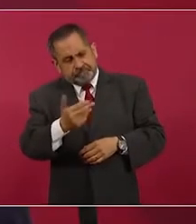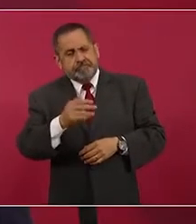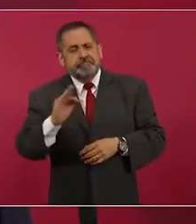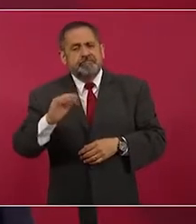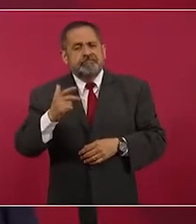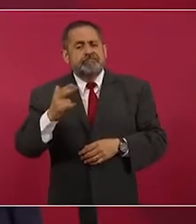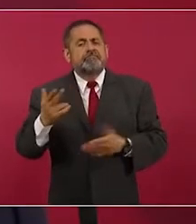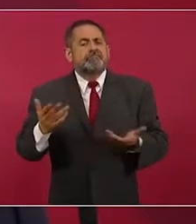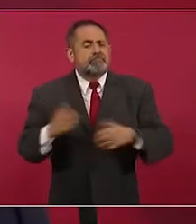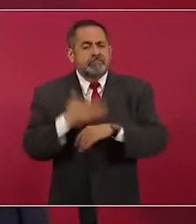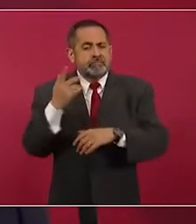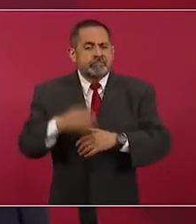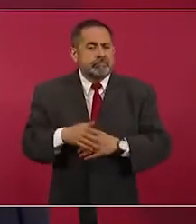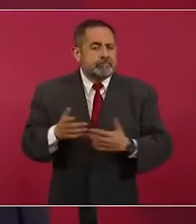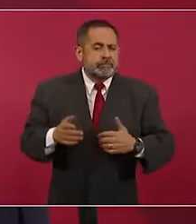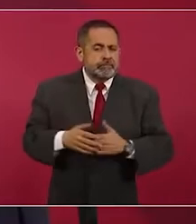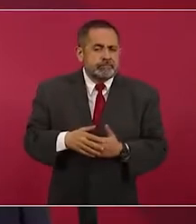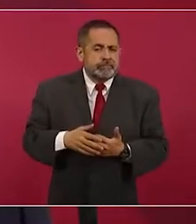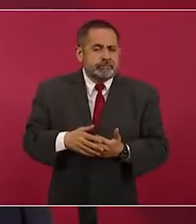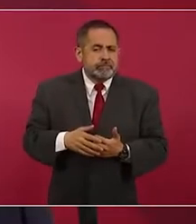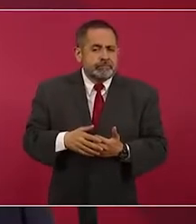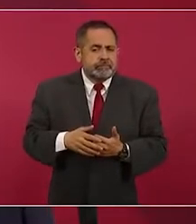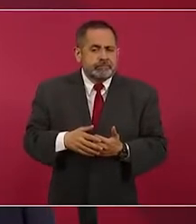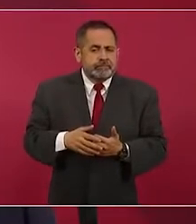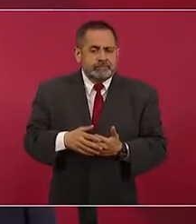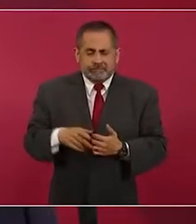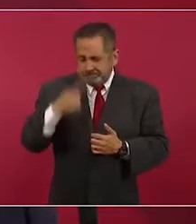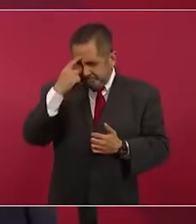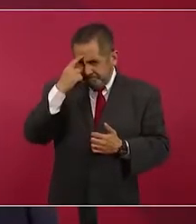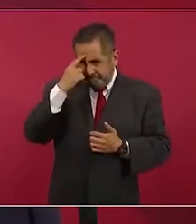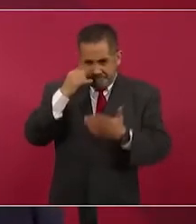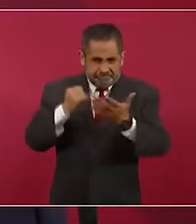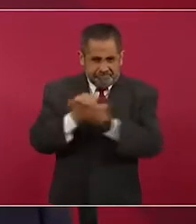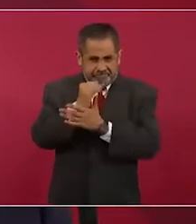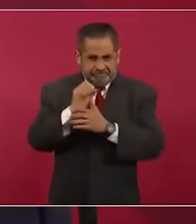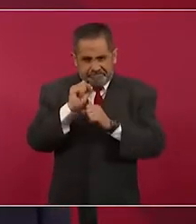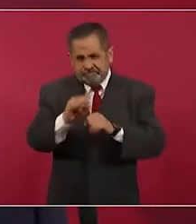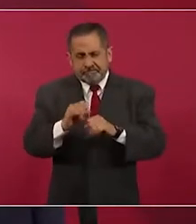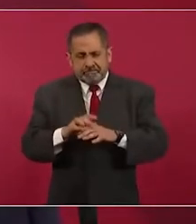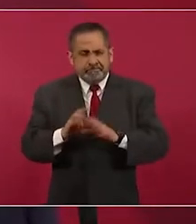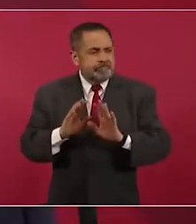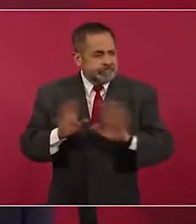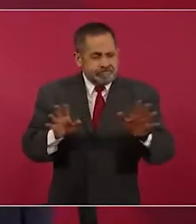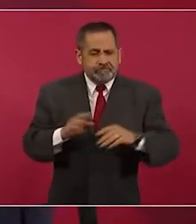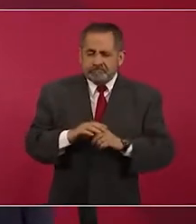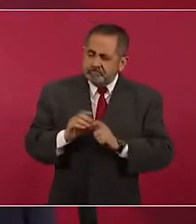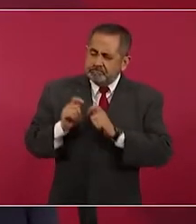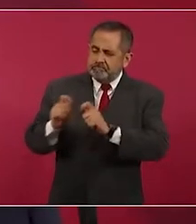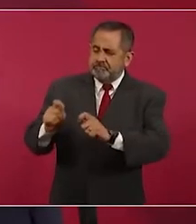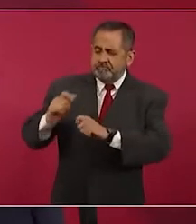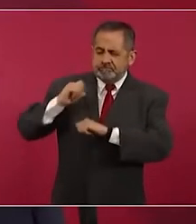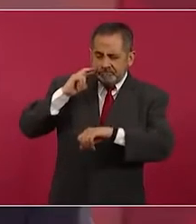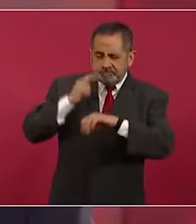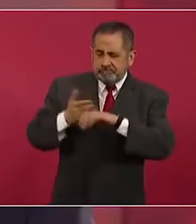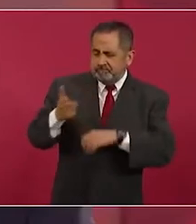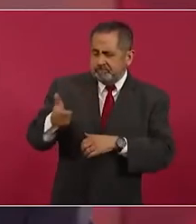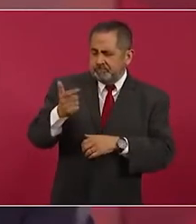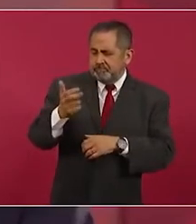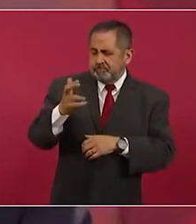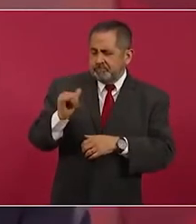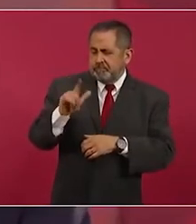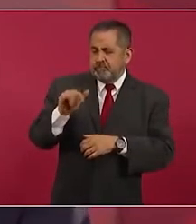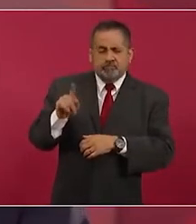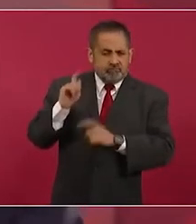por qué tomó esa decisión de dejar a García Luna con